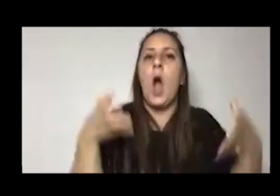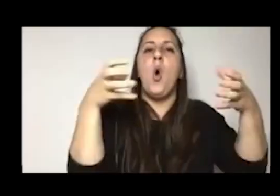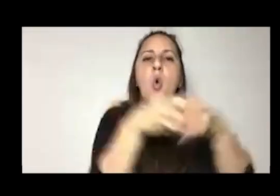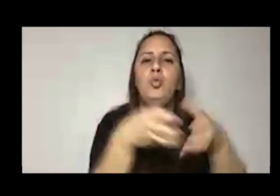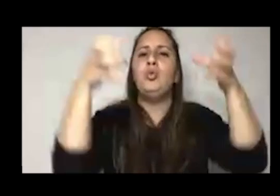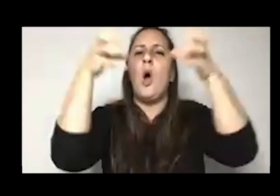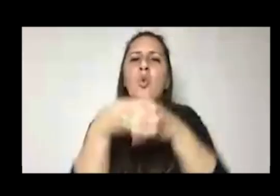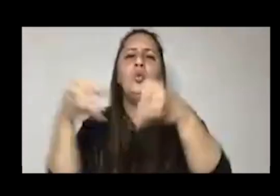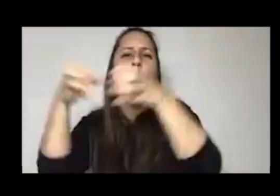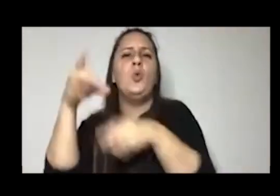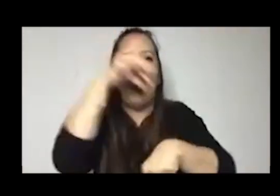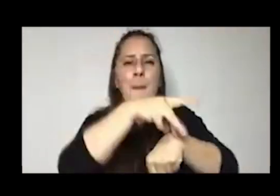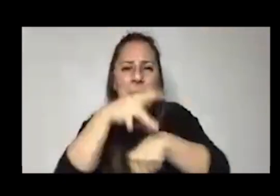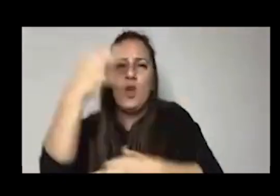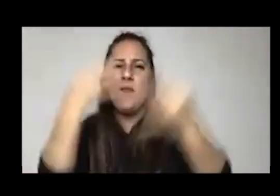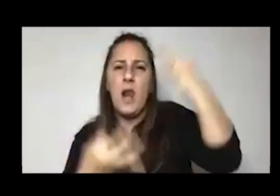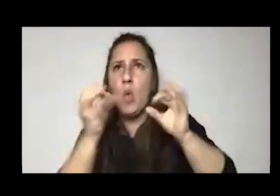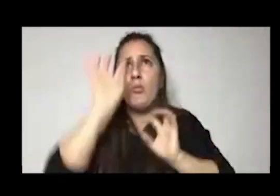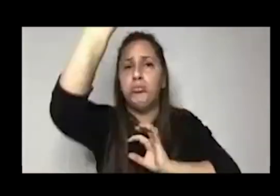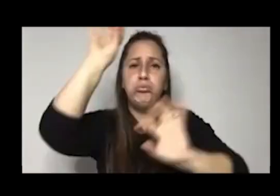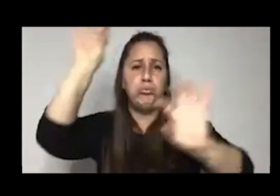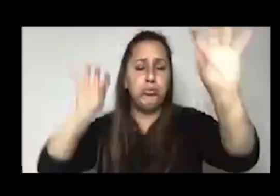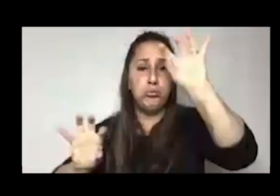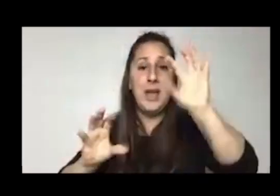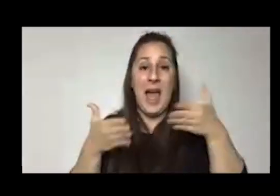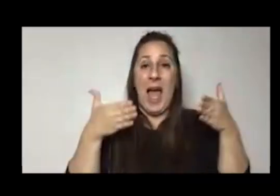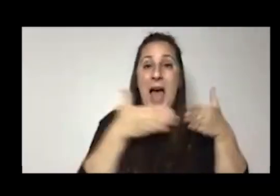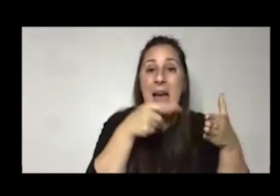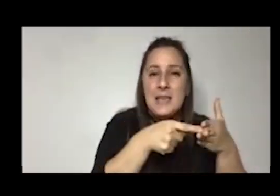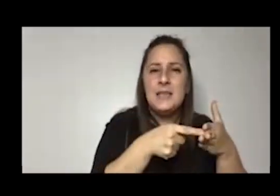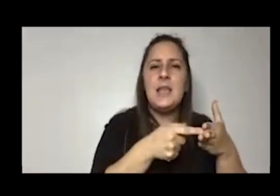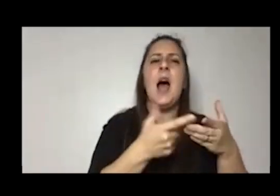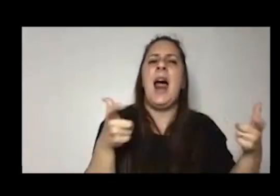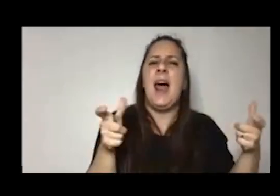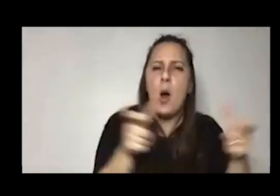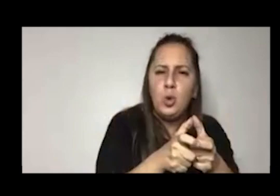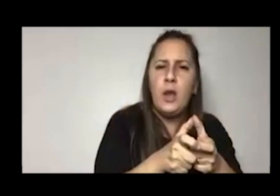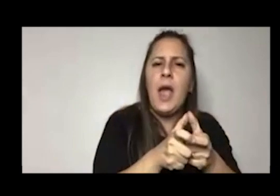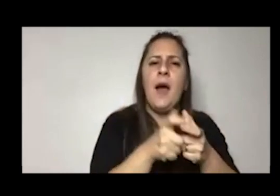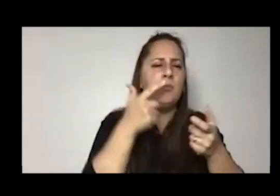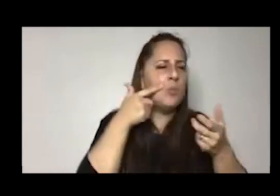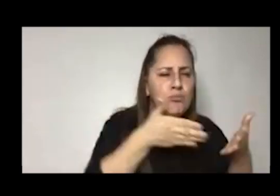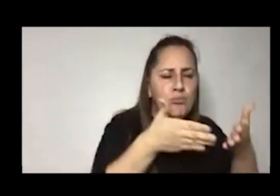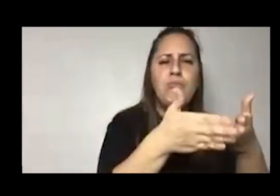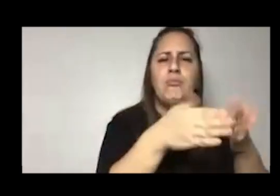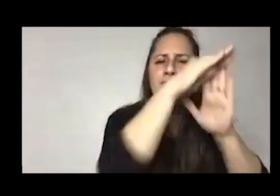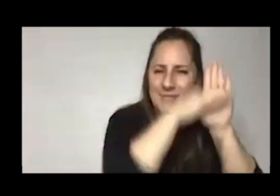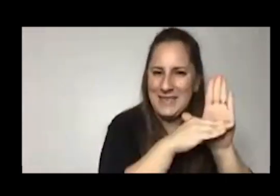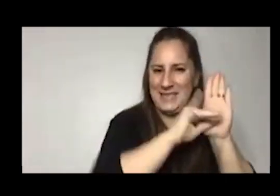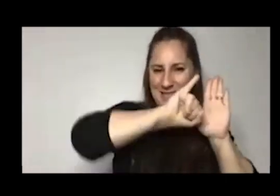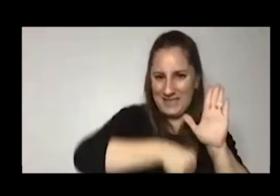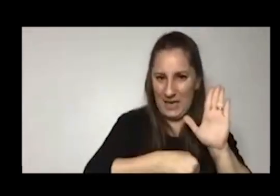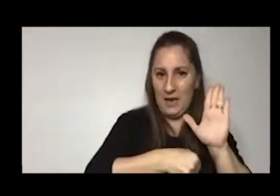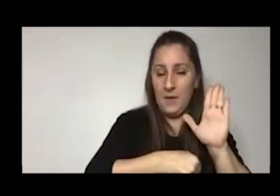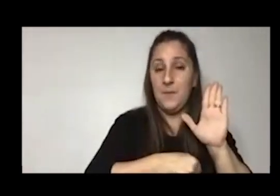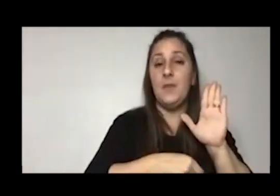cada parte del territorio, y desde la agencia se hace la auditoría, se dan lineamientos generales y demás. Y ahí con lo del médico